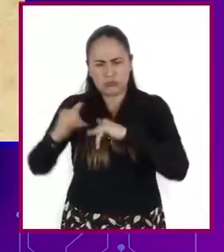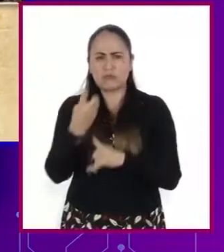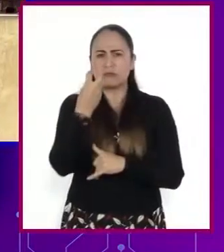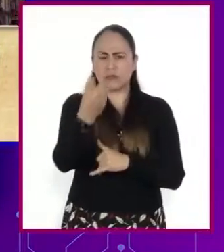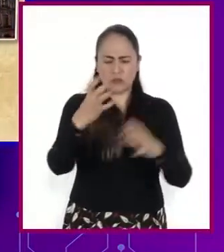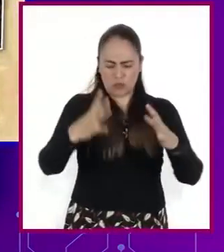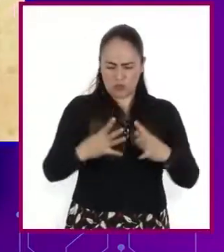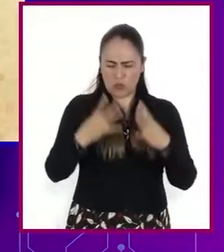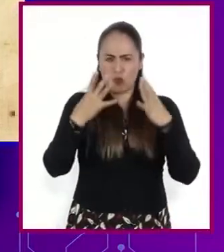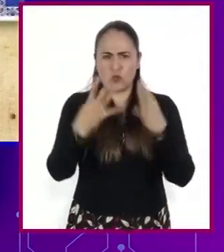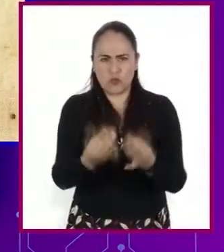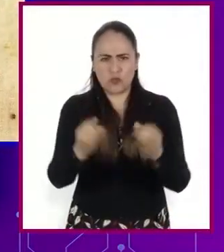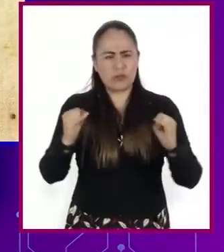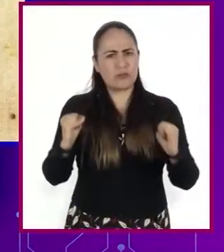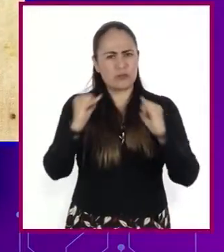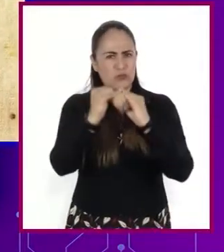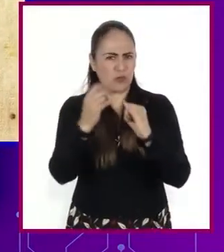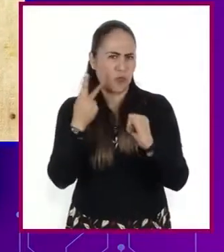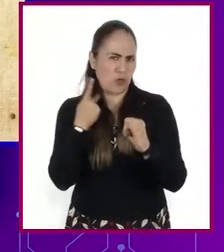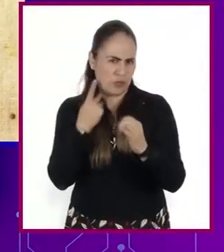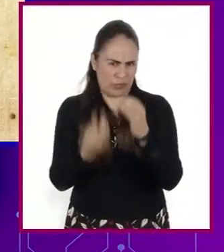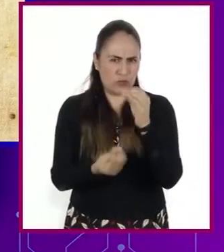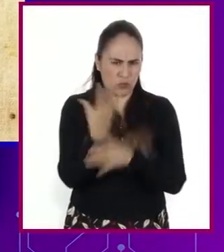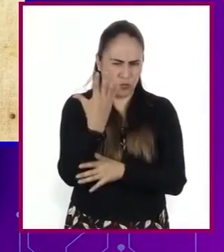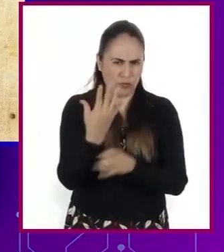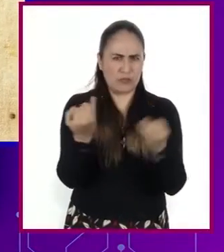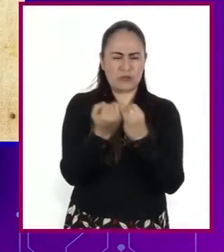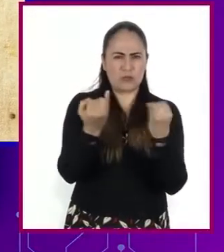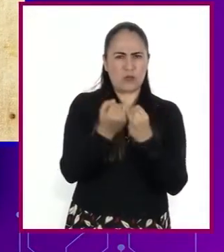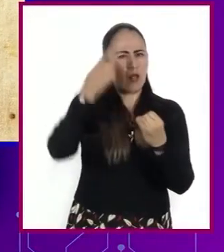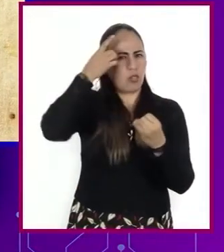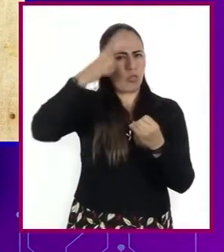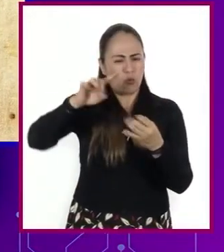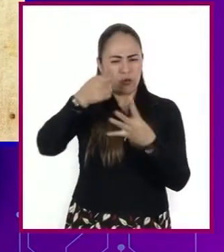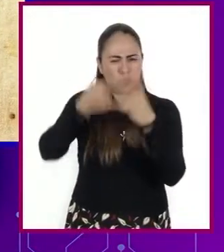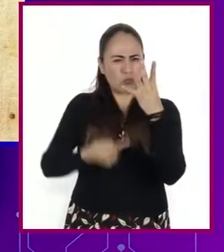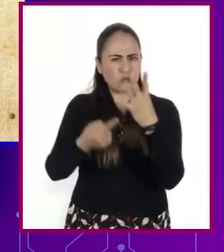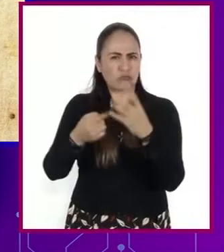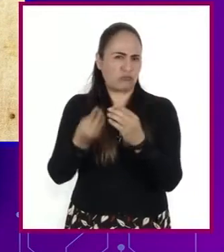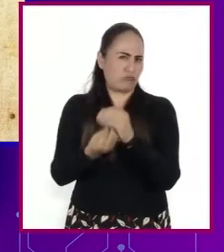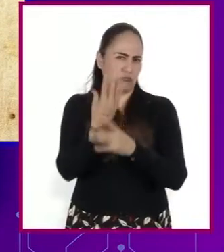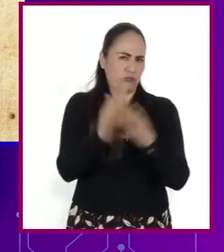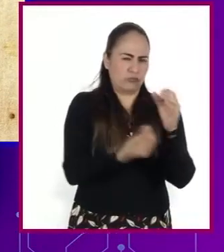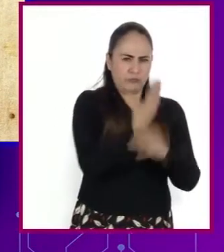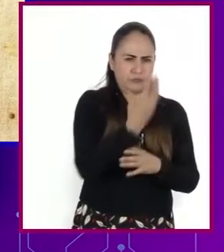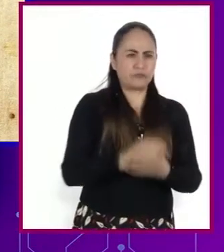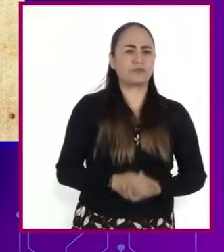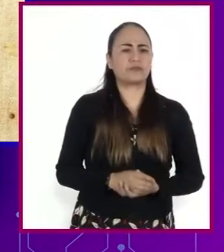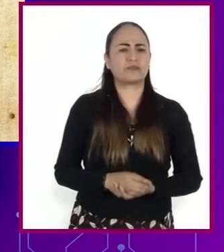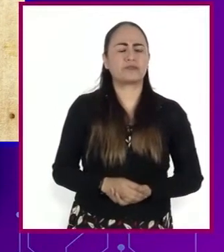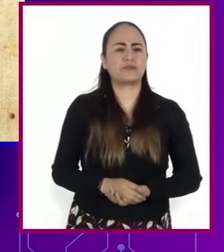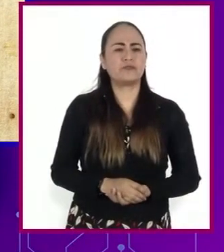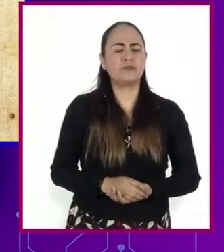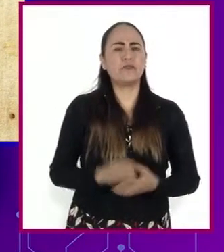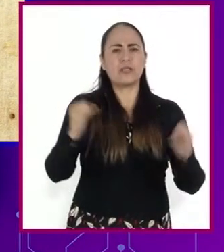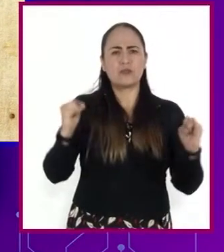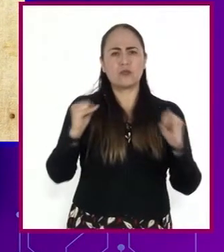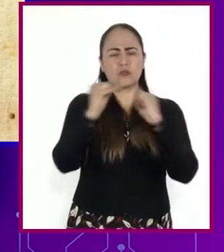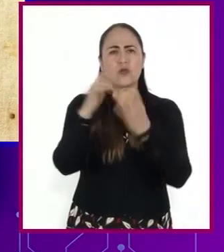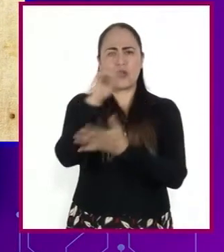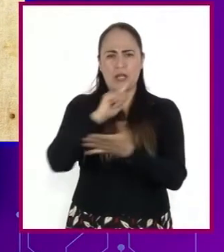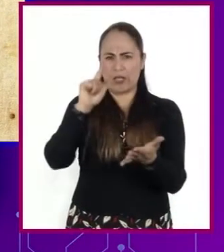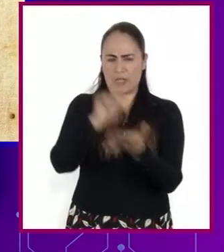imprenta, por citar algunas. Veamos y escuchemos el siguiente video, que nos ayudará a recapitular el tema de